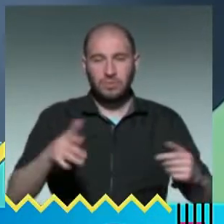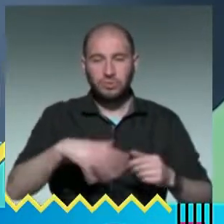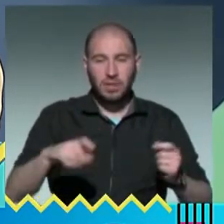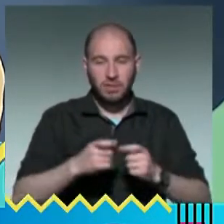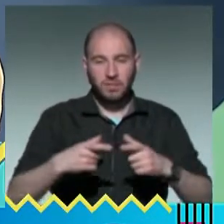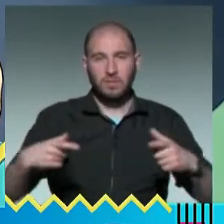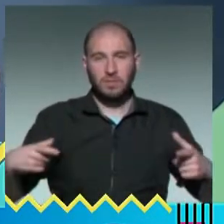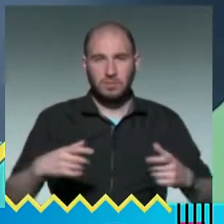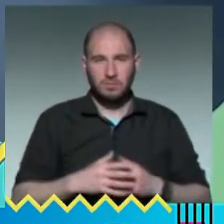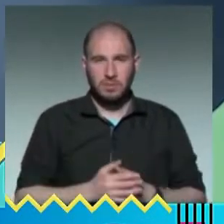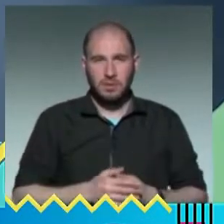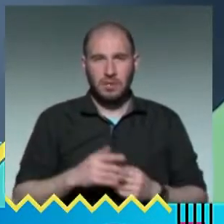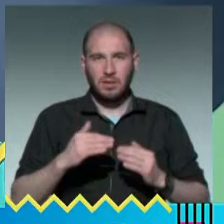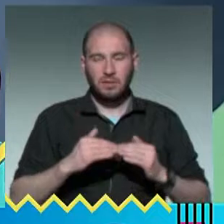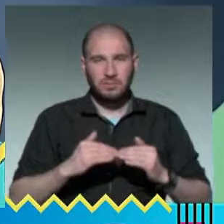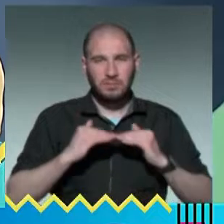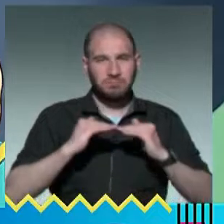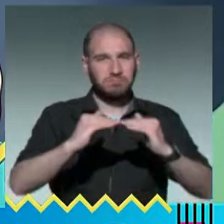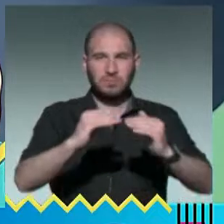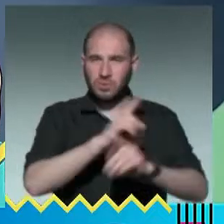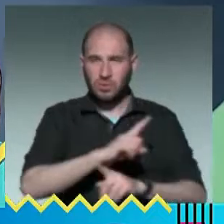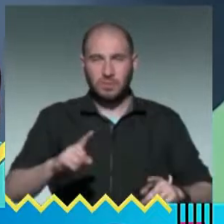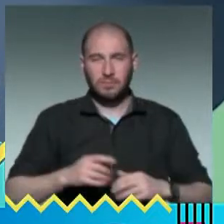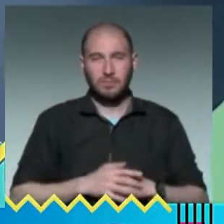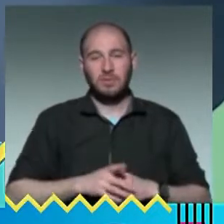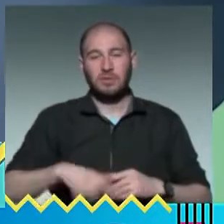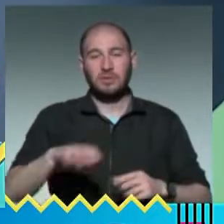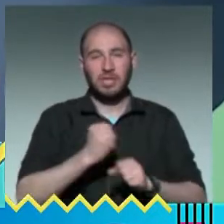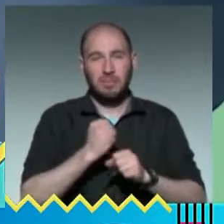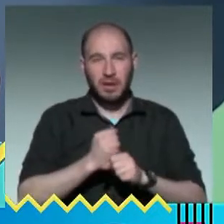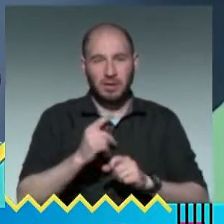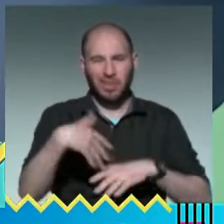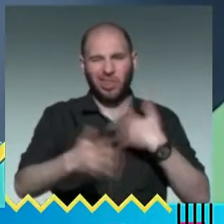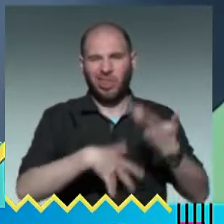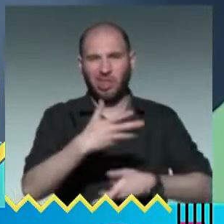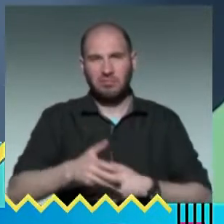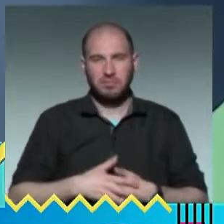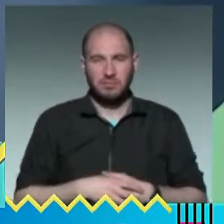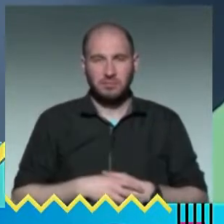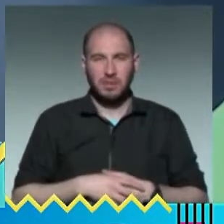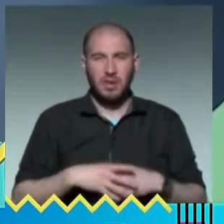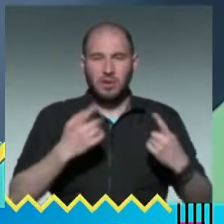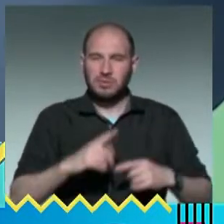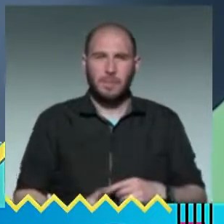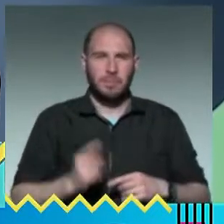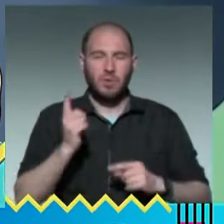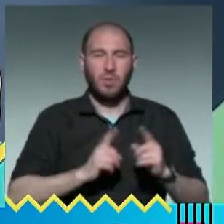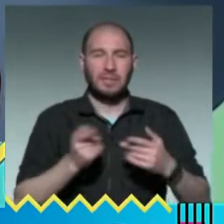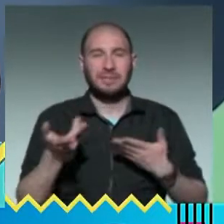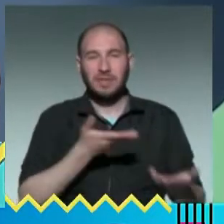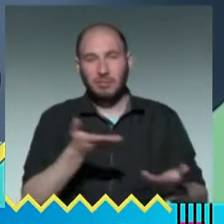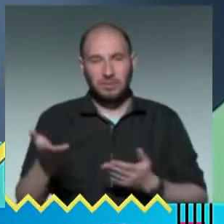crece, Seguro. no es algo estático, digamos, y cuando se trabaja en forma desordenada, lo primero que aparece son los